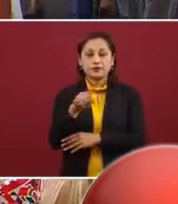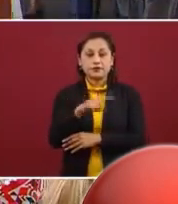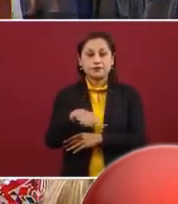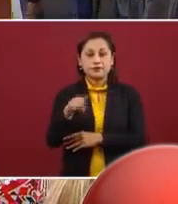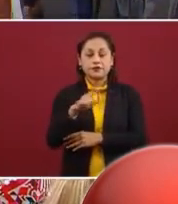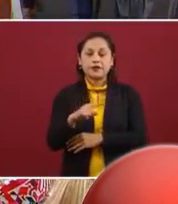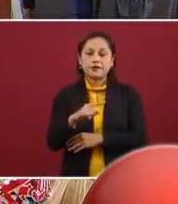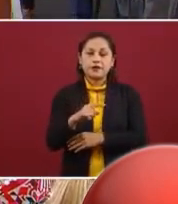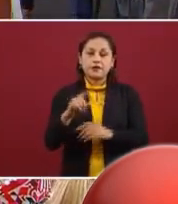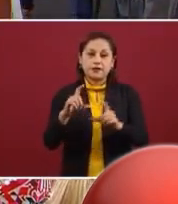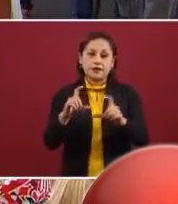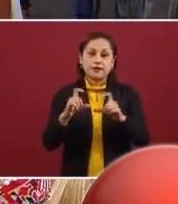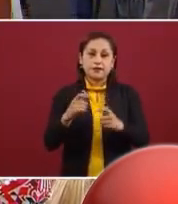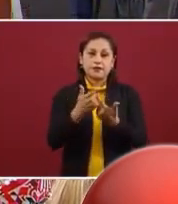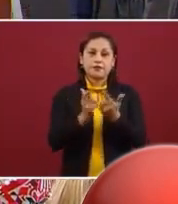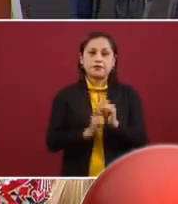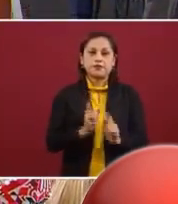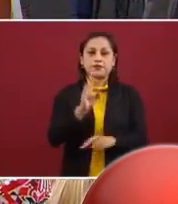categoría B.